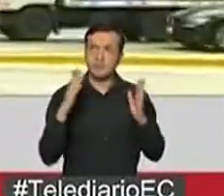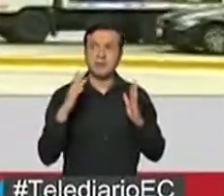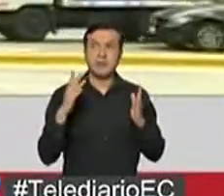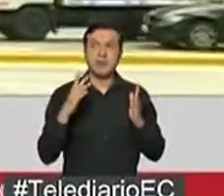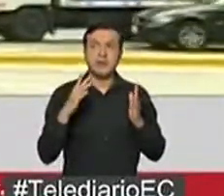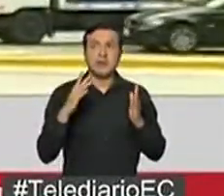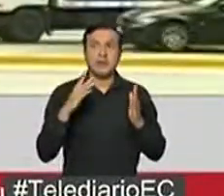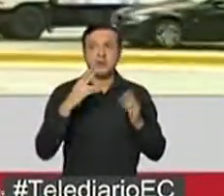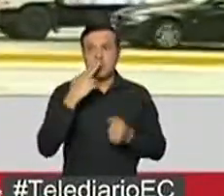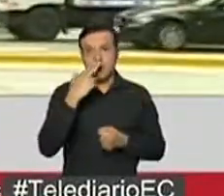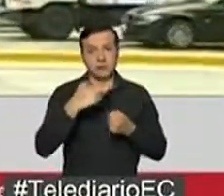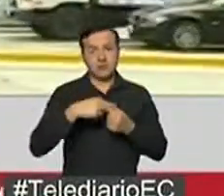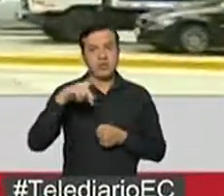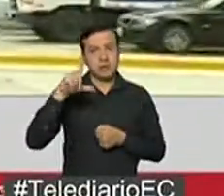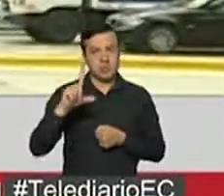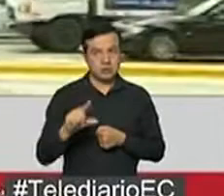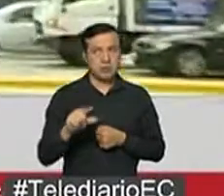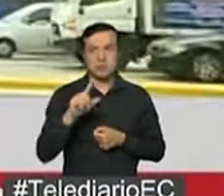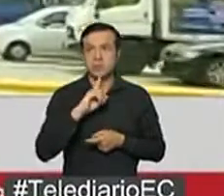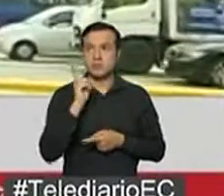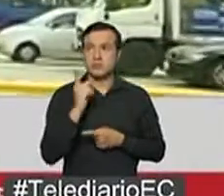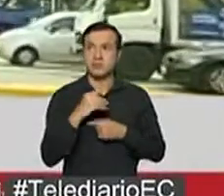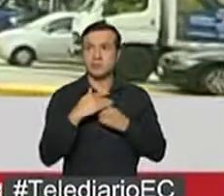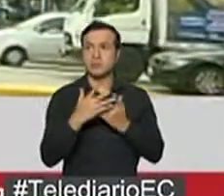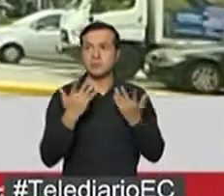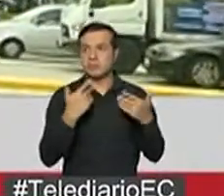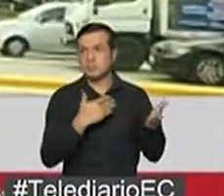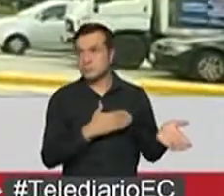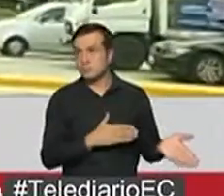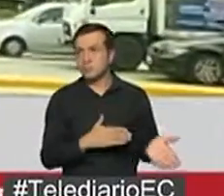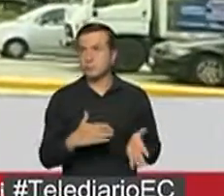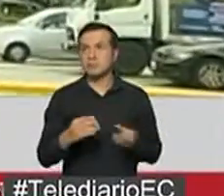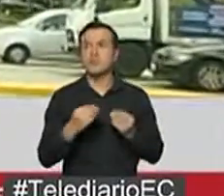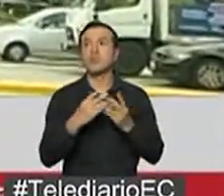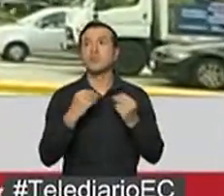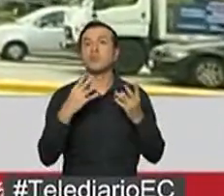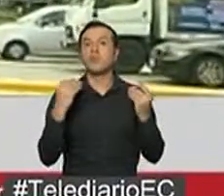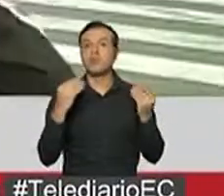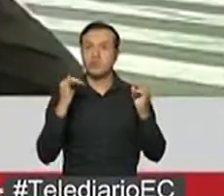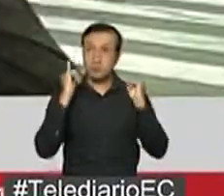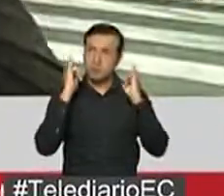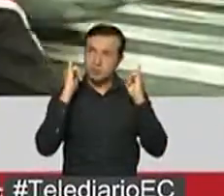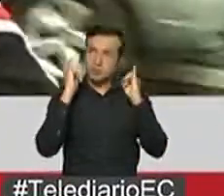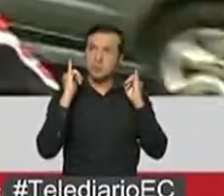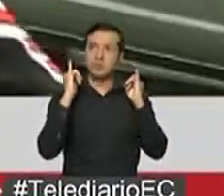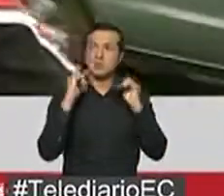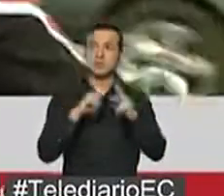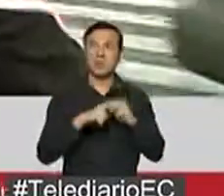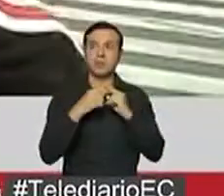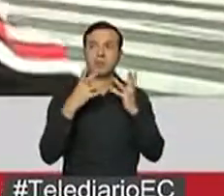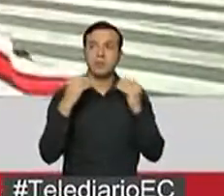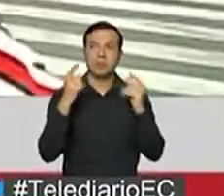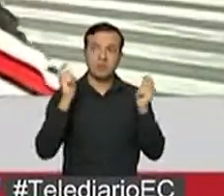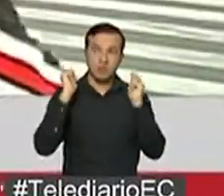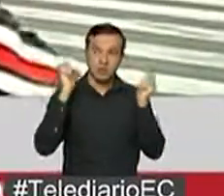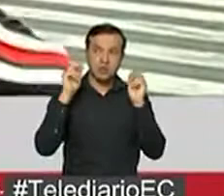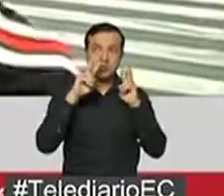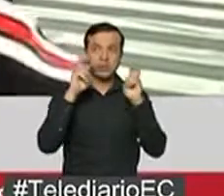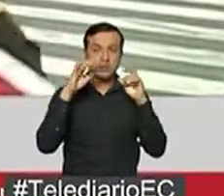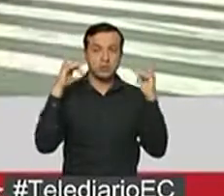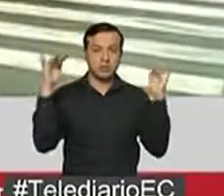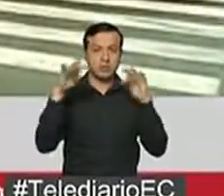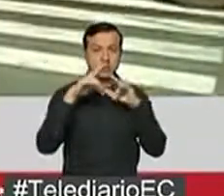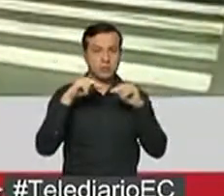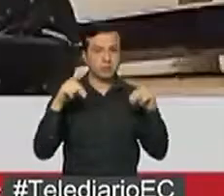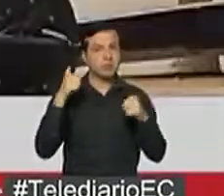un poco el consumo de los carros era bastante divertido ahora como hay tanta campaña con el tema del medio ambiente